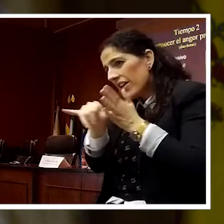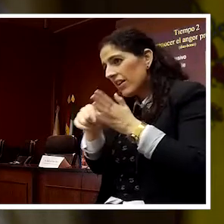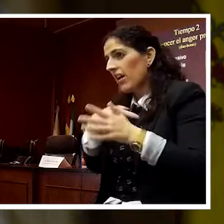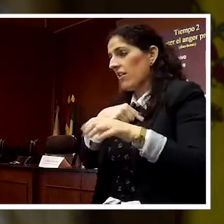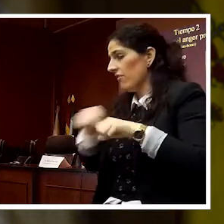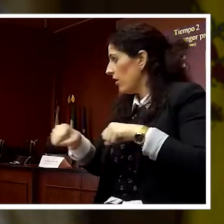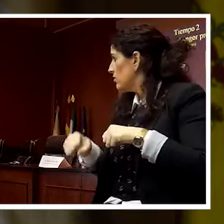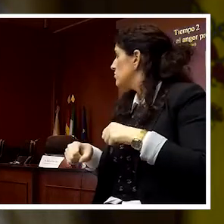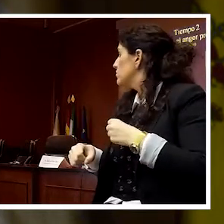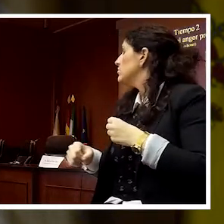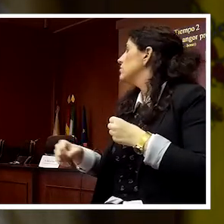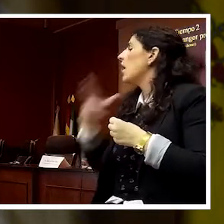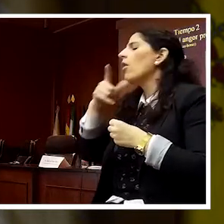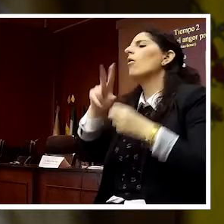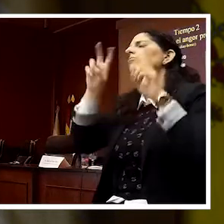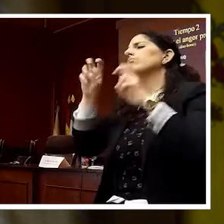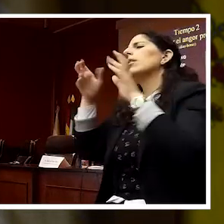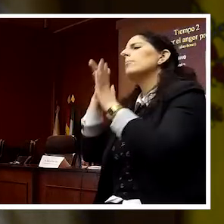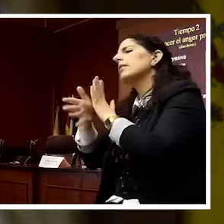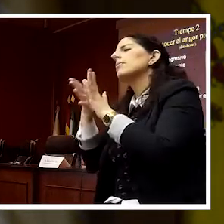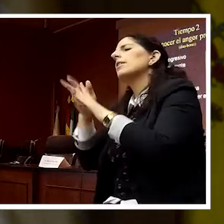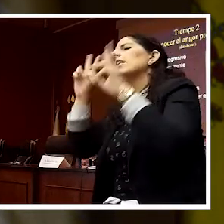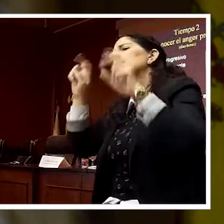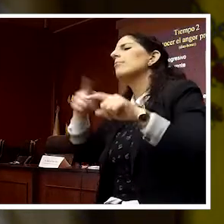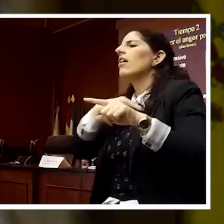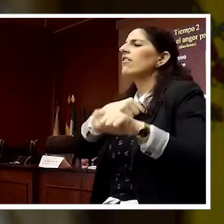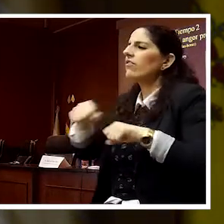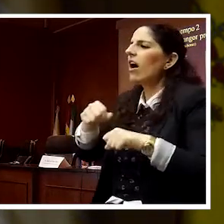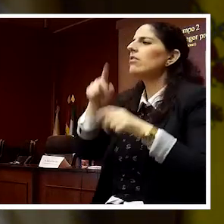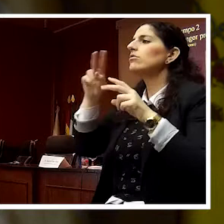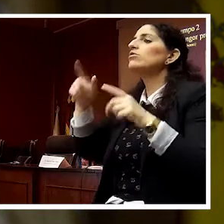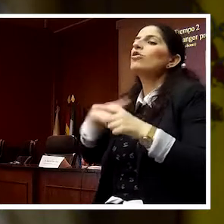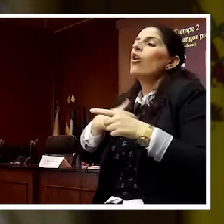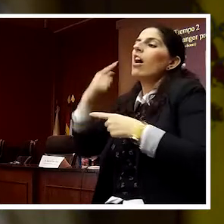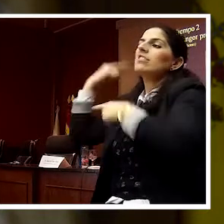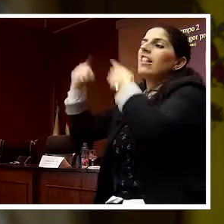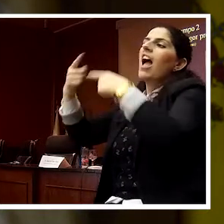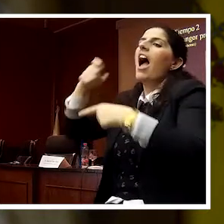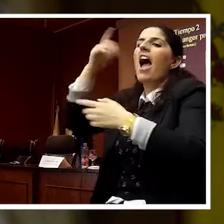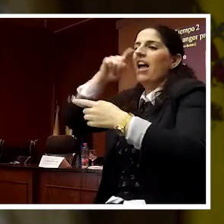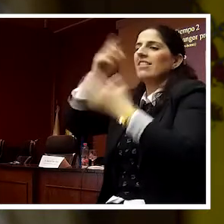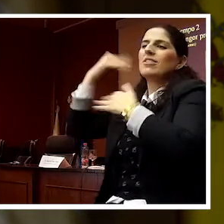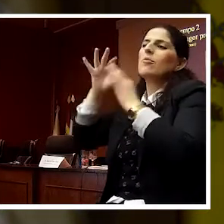Ahora hay unas definiciones sobre el infarto muy... Bueno, yo soy clásico y me gusta hablar de lo que